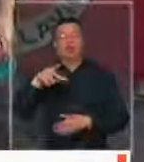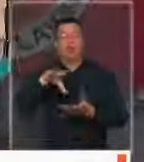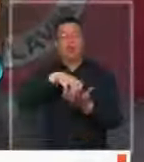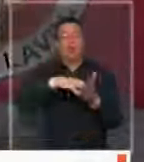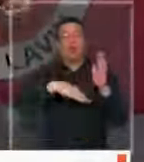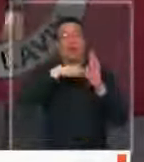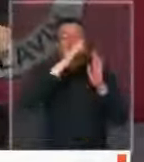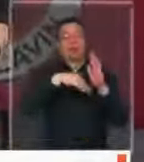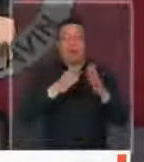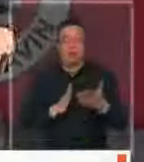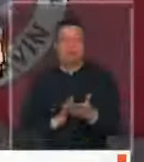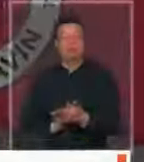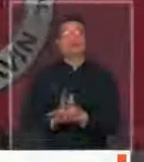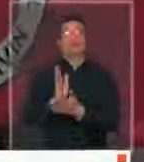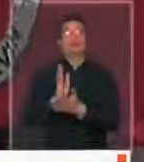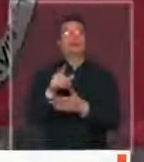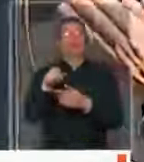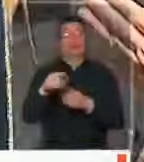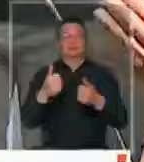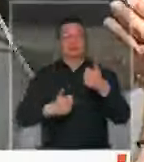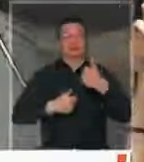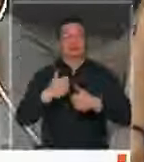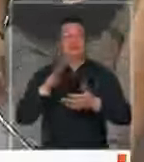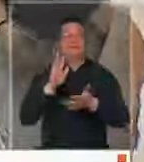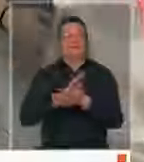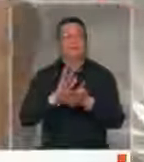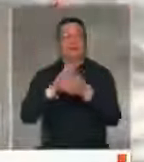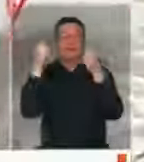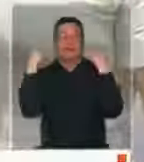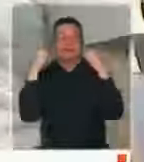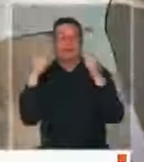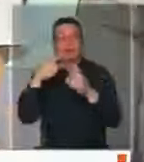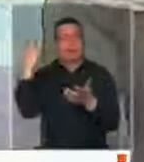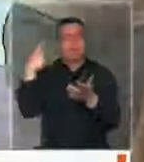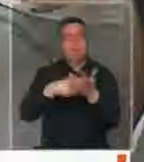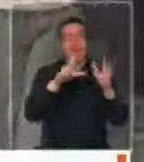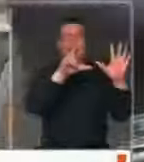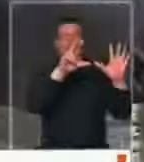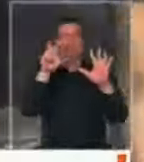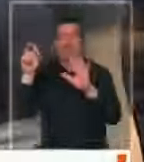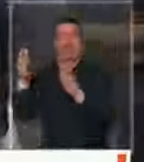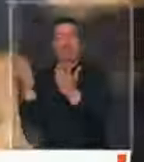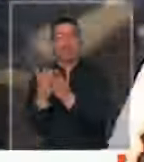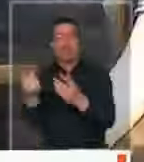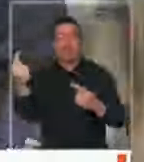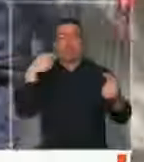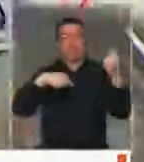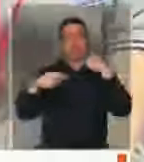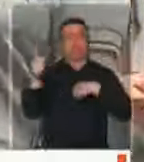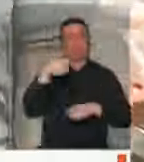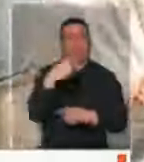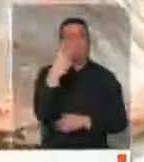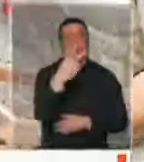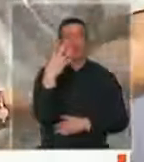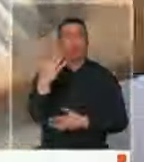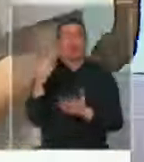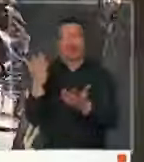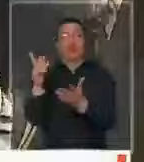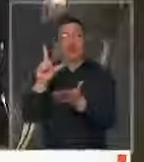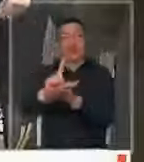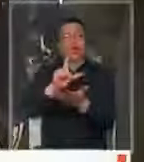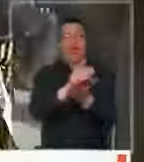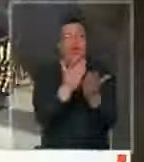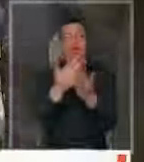el puntapié inicial de lo que será esta gran fiesta deportiva para 1.800 estudiantes de 24 establecimientos de la